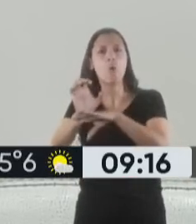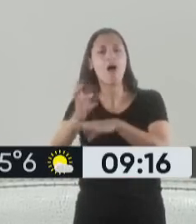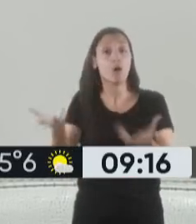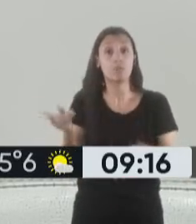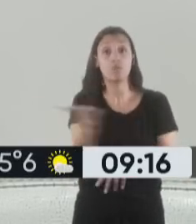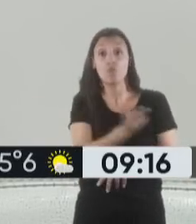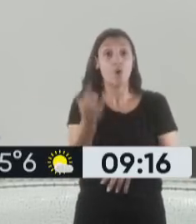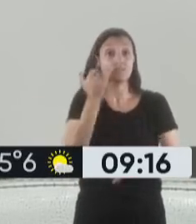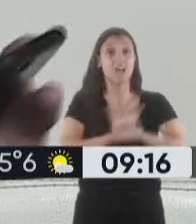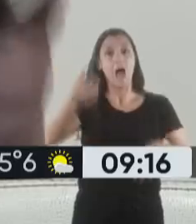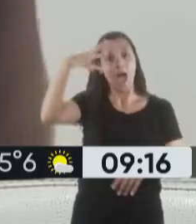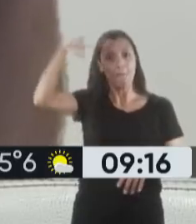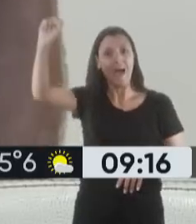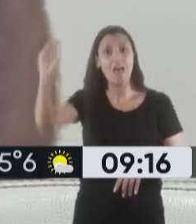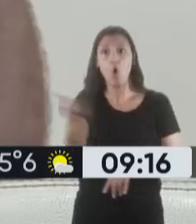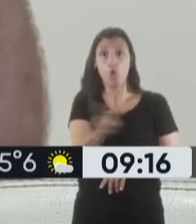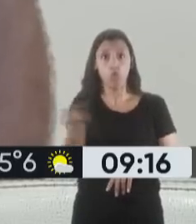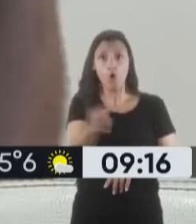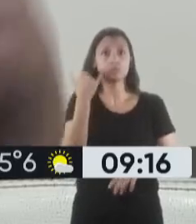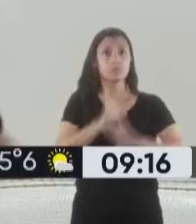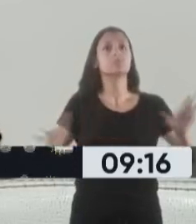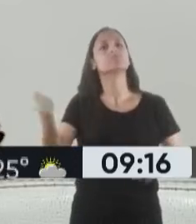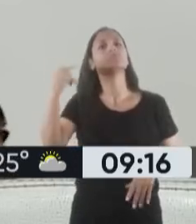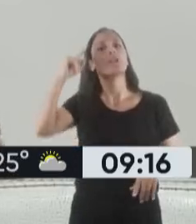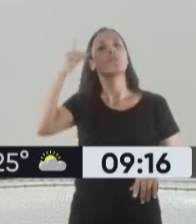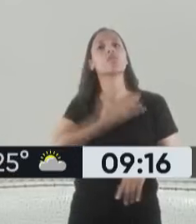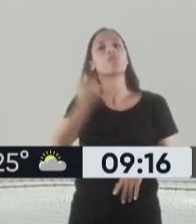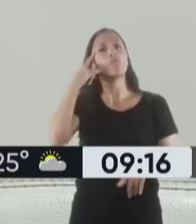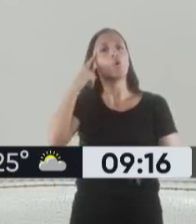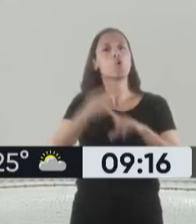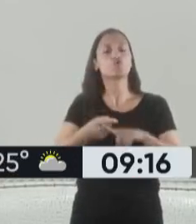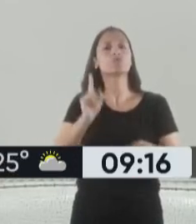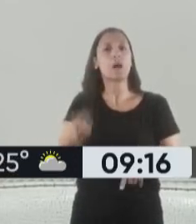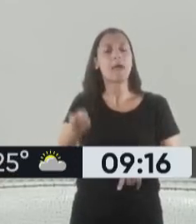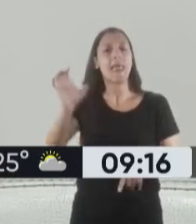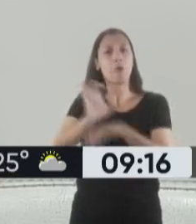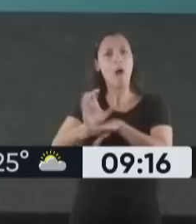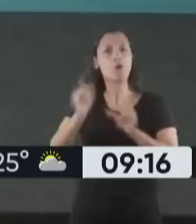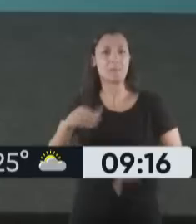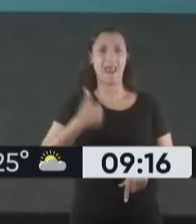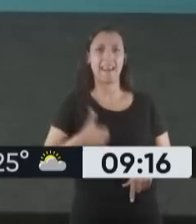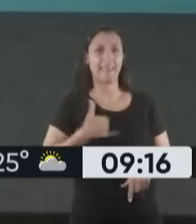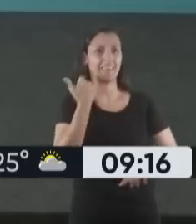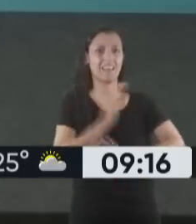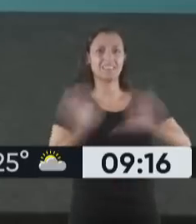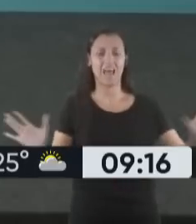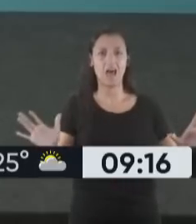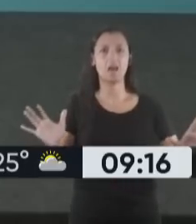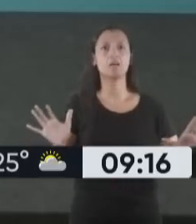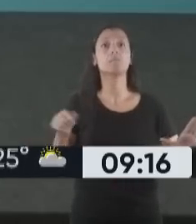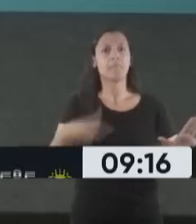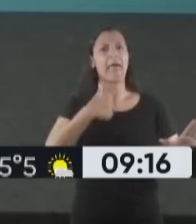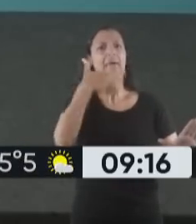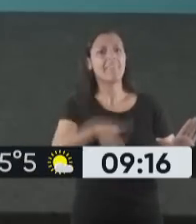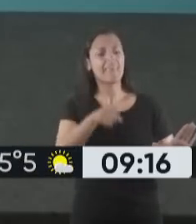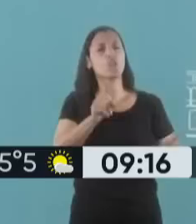de ambos embajadores, en este caso ocurrido con Fuchs en Ecuador, como así también su par aquí en Argentina. Gracias. Entiendo que allí mismo